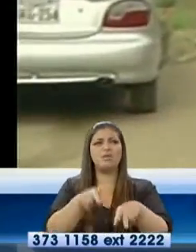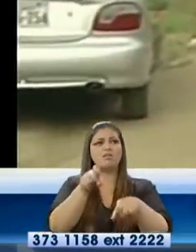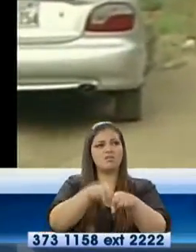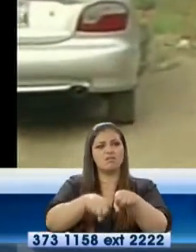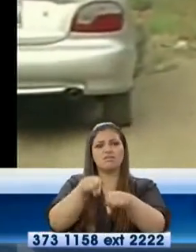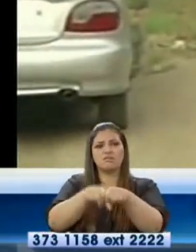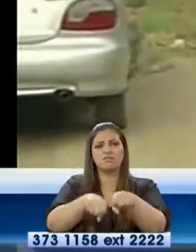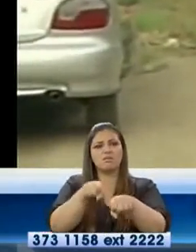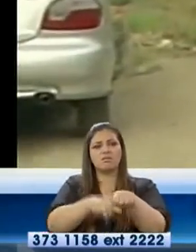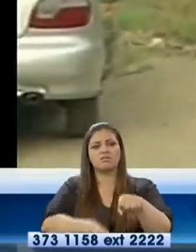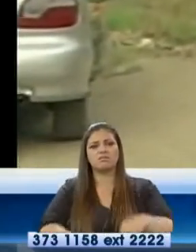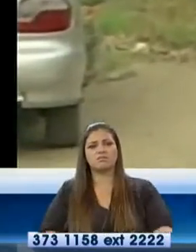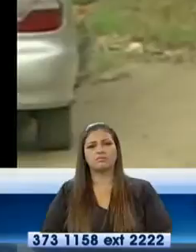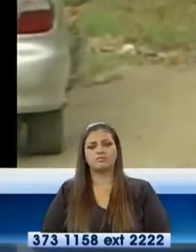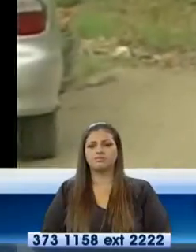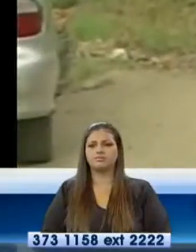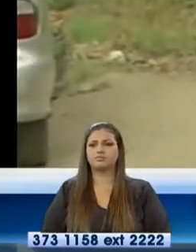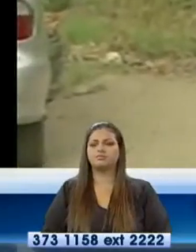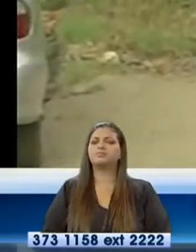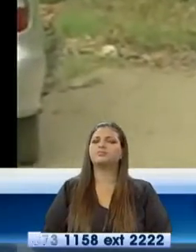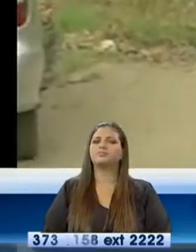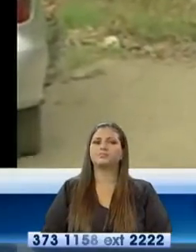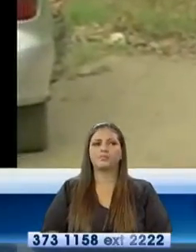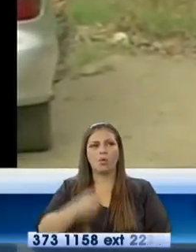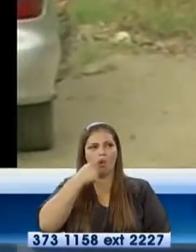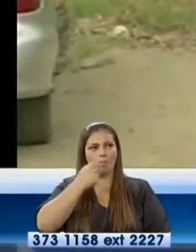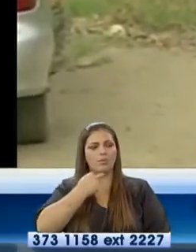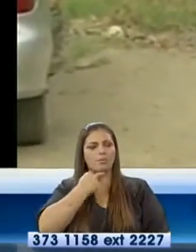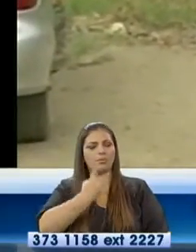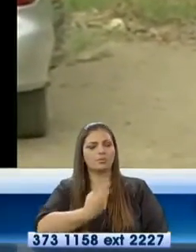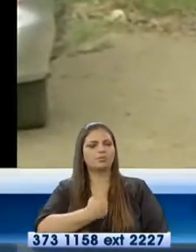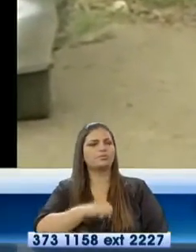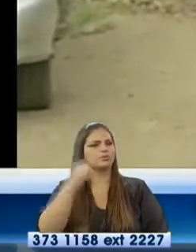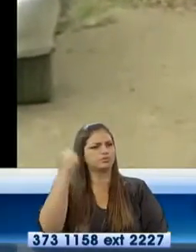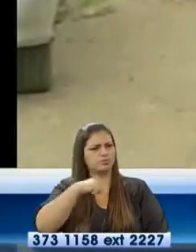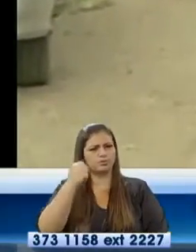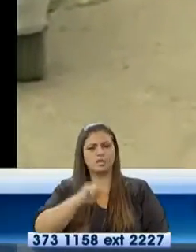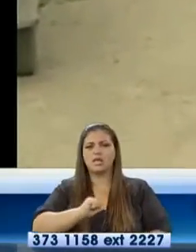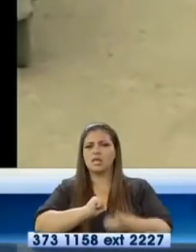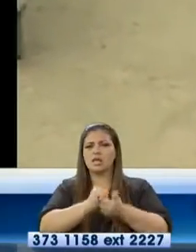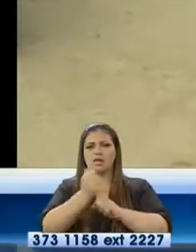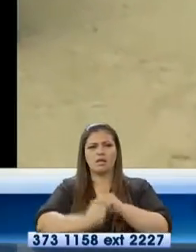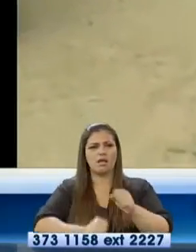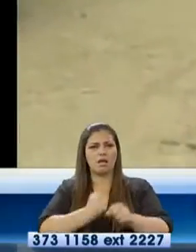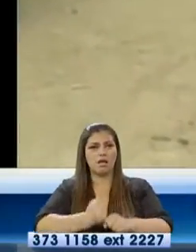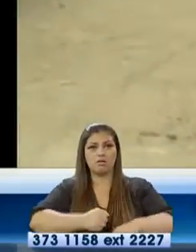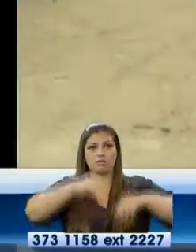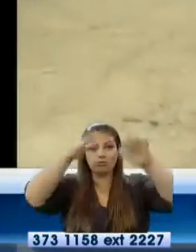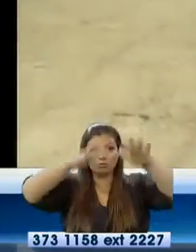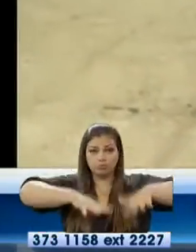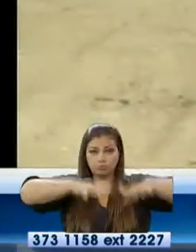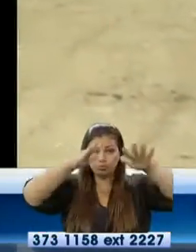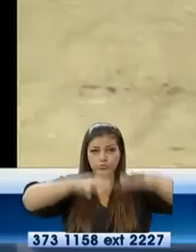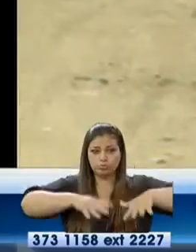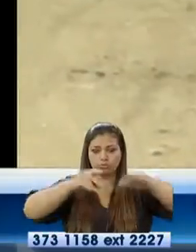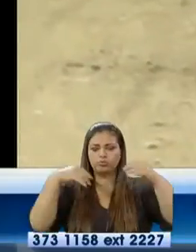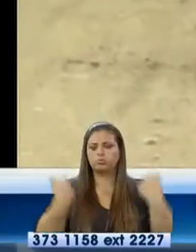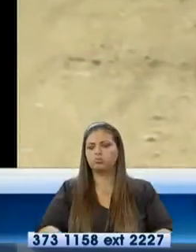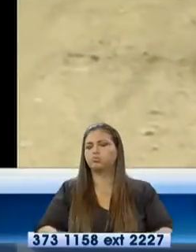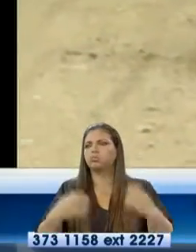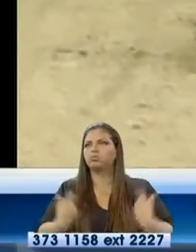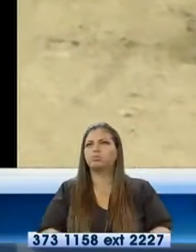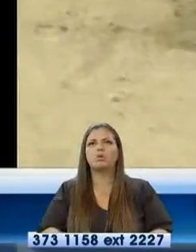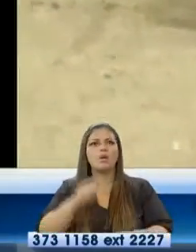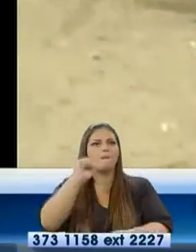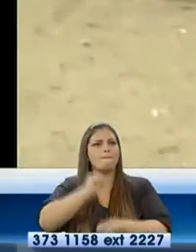invierno empeora. Así es, mi niña linda. Esto se vuelve caótico cuando el invierno comienza a coger forma